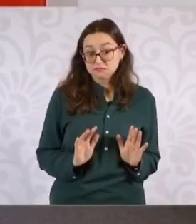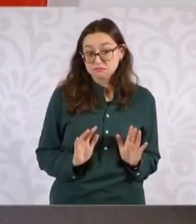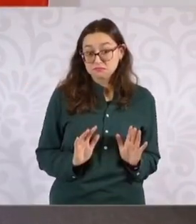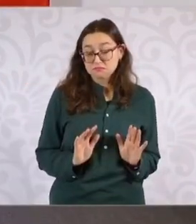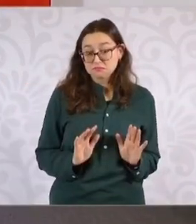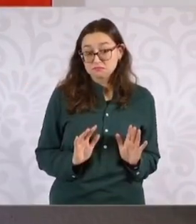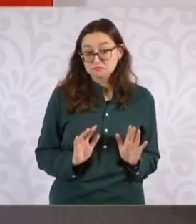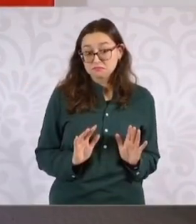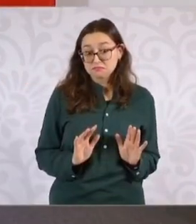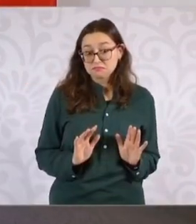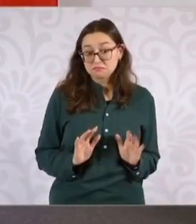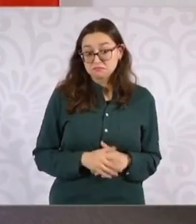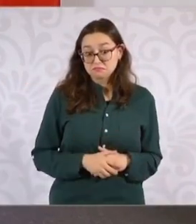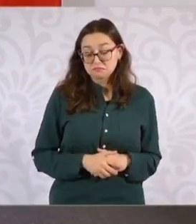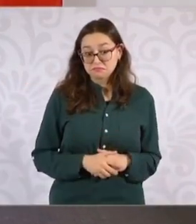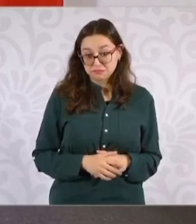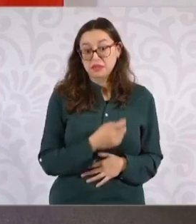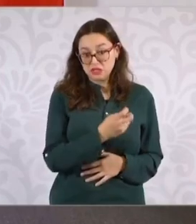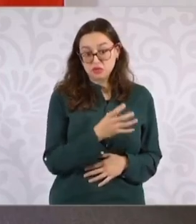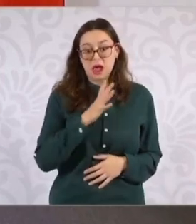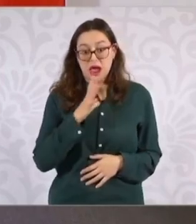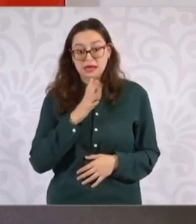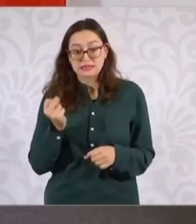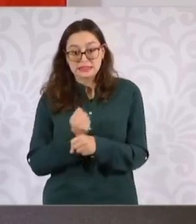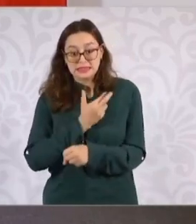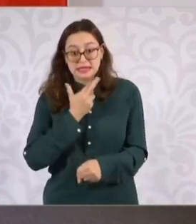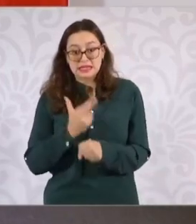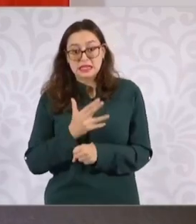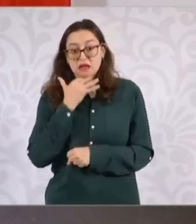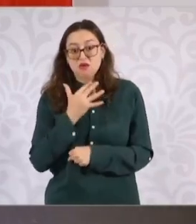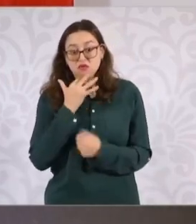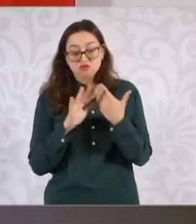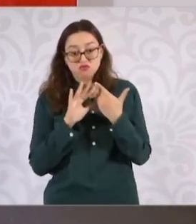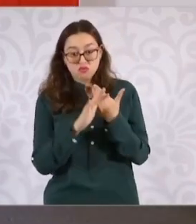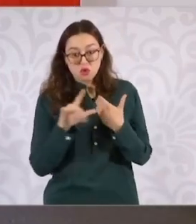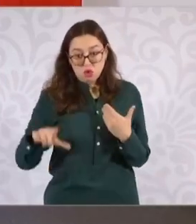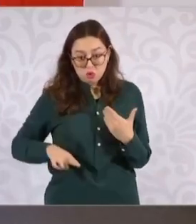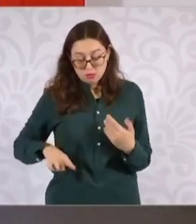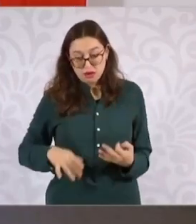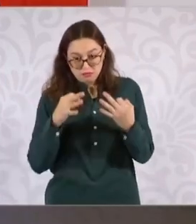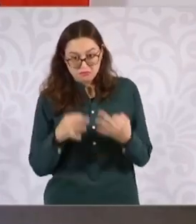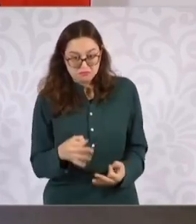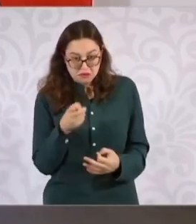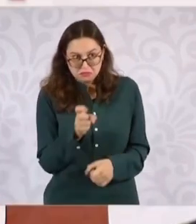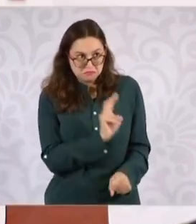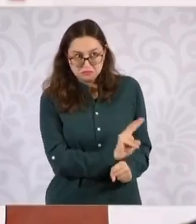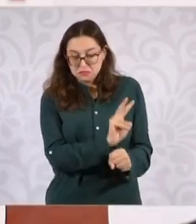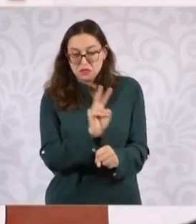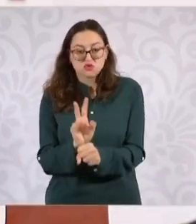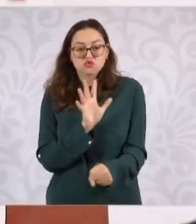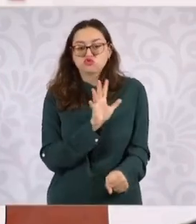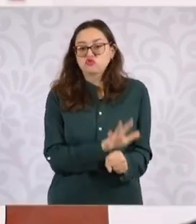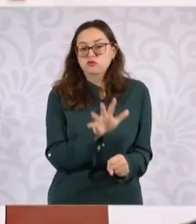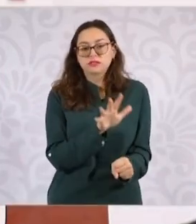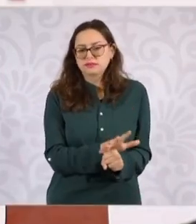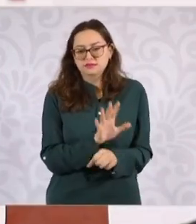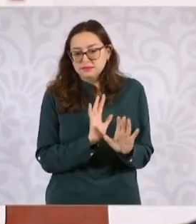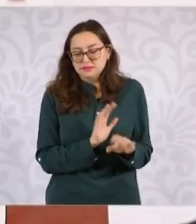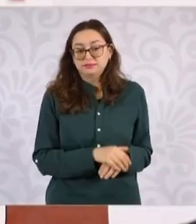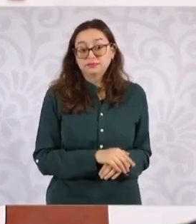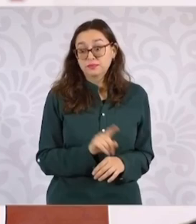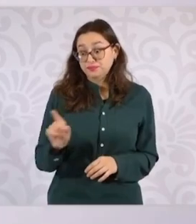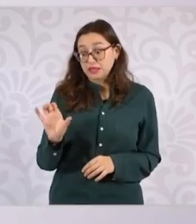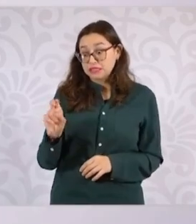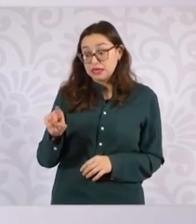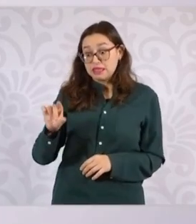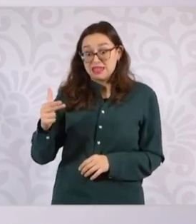pasará a la Secretaría Anticorrupción y de buen gobierno. Es distinto la Comisión Nacional de Derechos Humanos, que fue creada con el